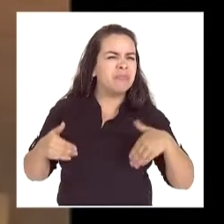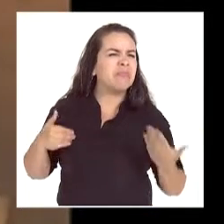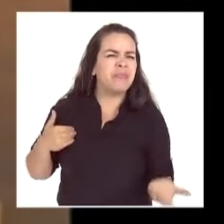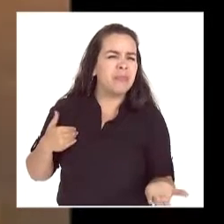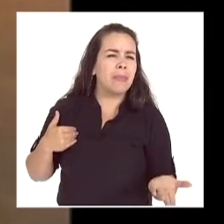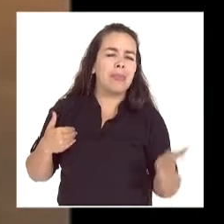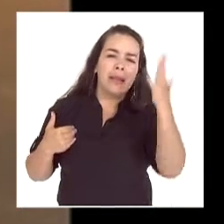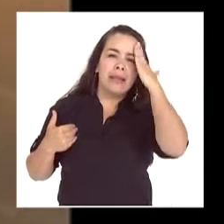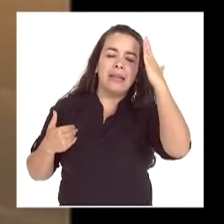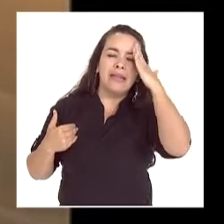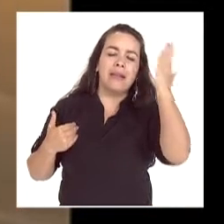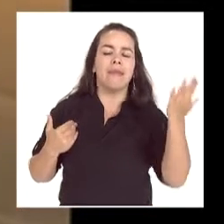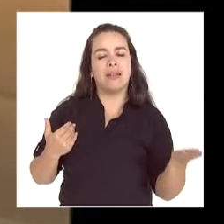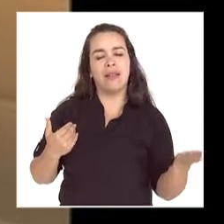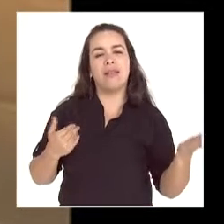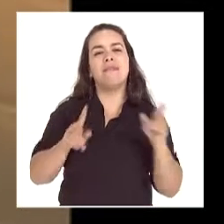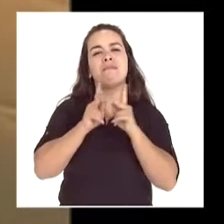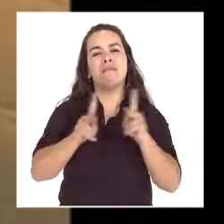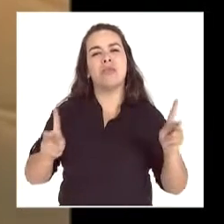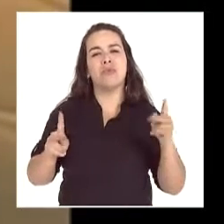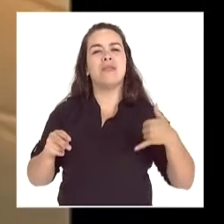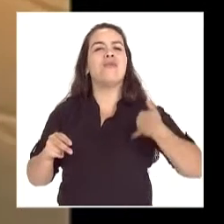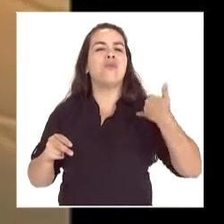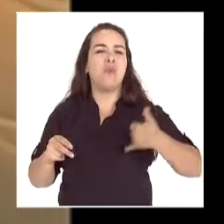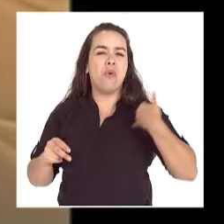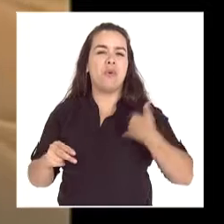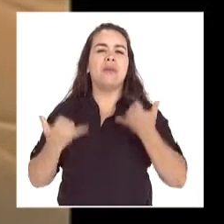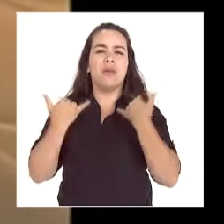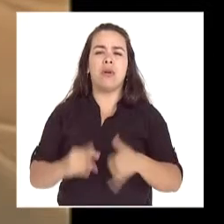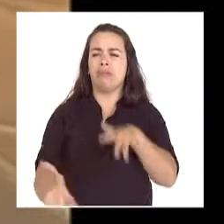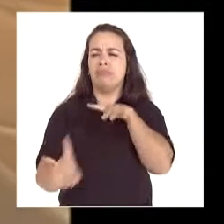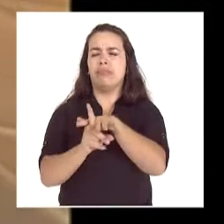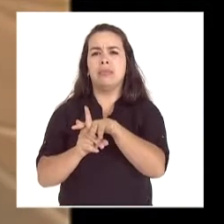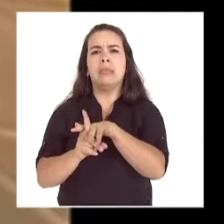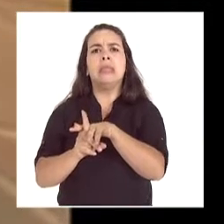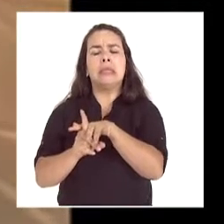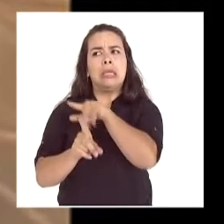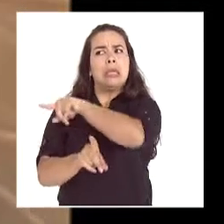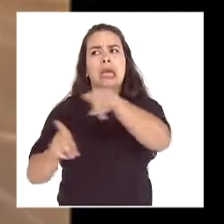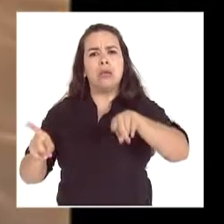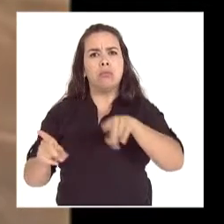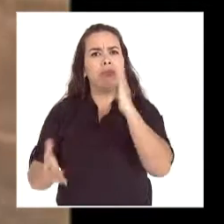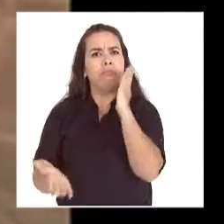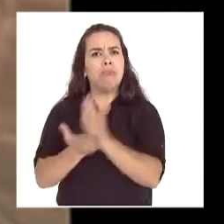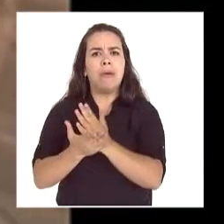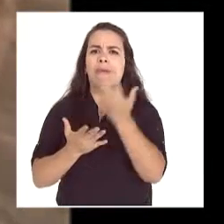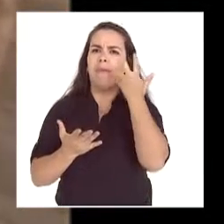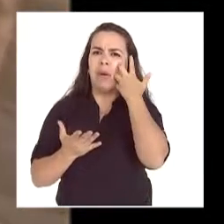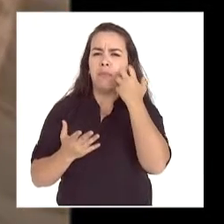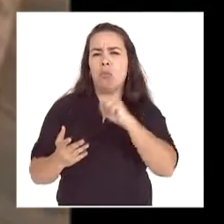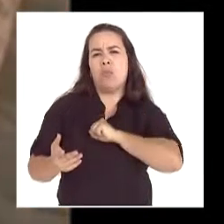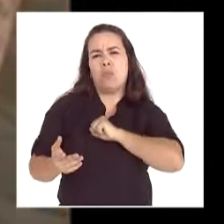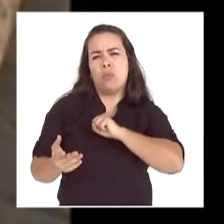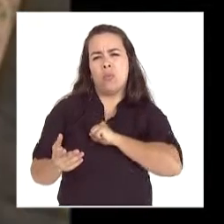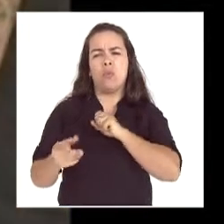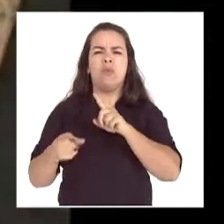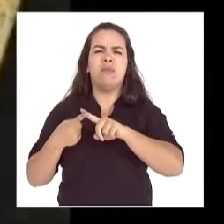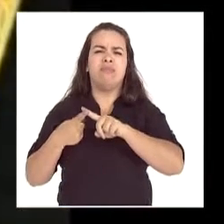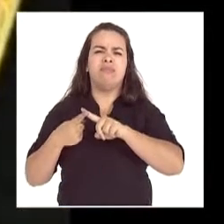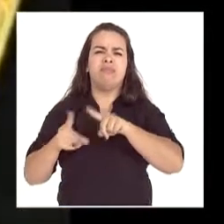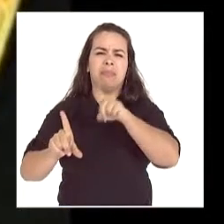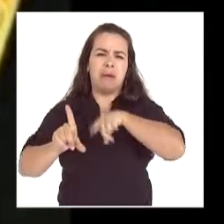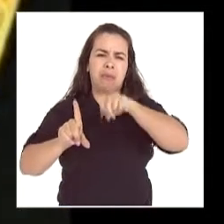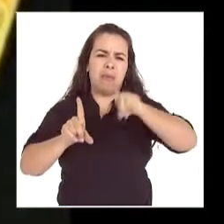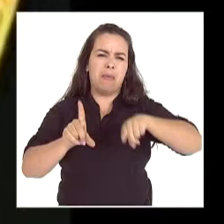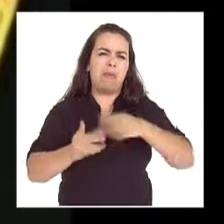cada vez son más personas jóvenes las que están sufriendo de enfermedad coronaria y de enfermedad cardiovascular en